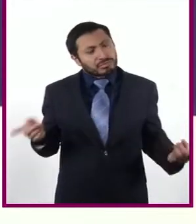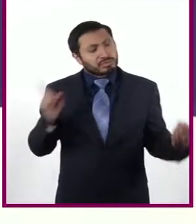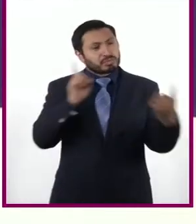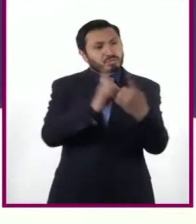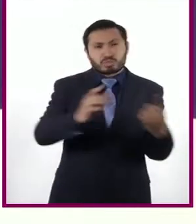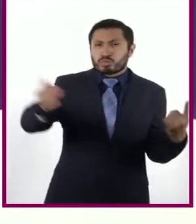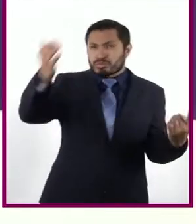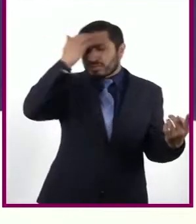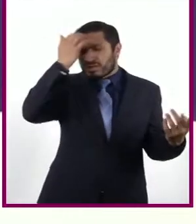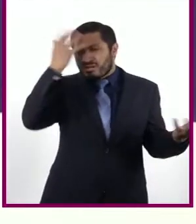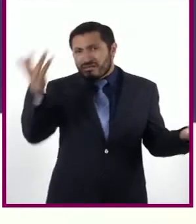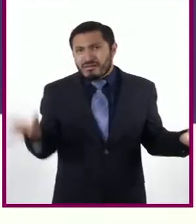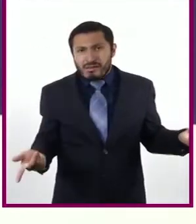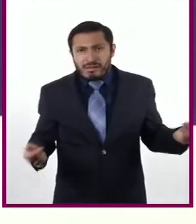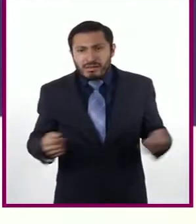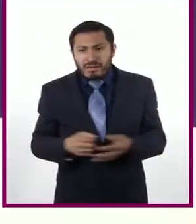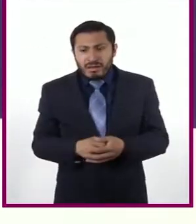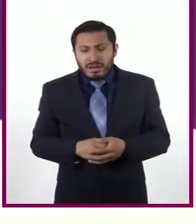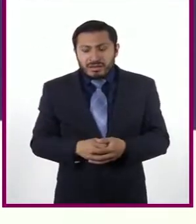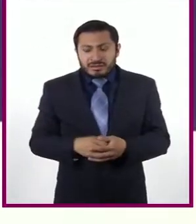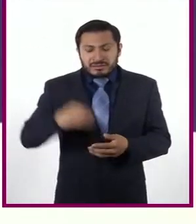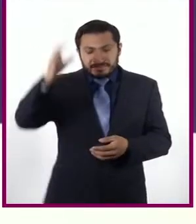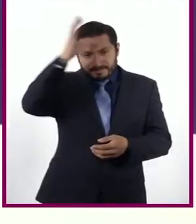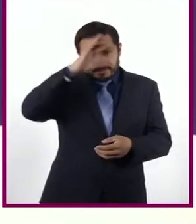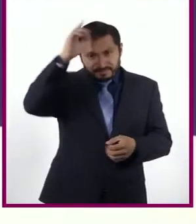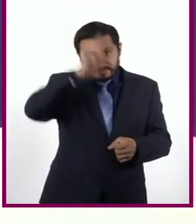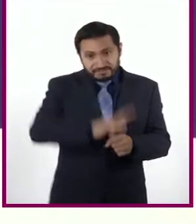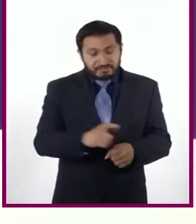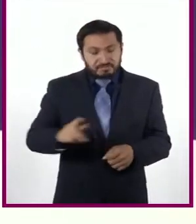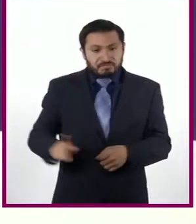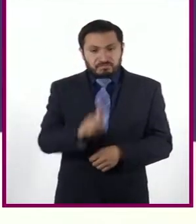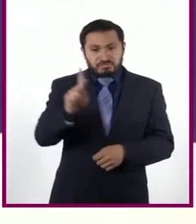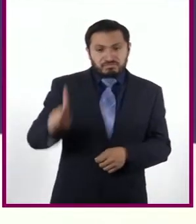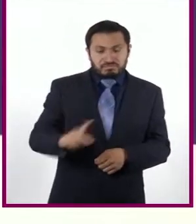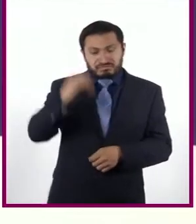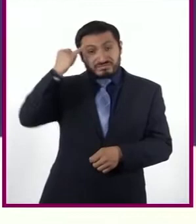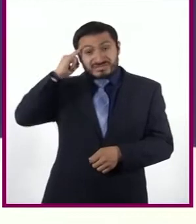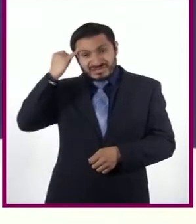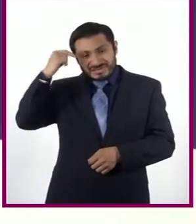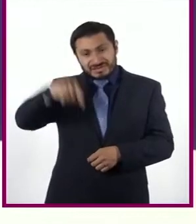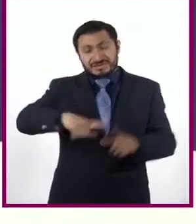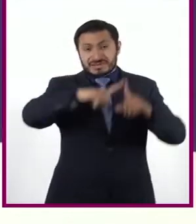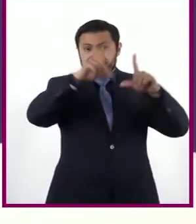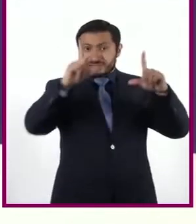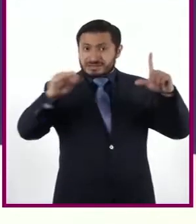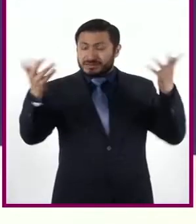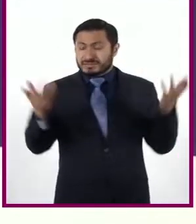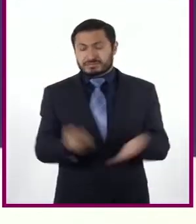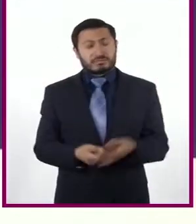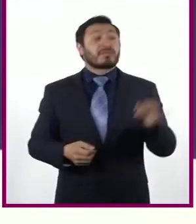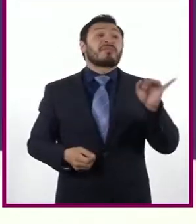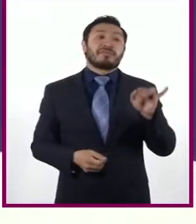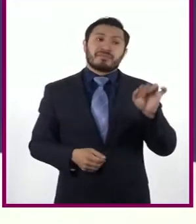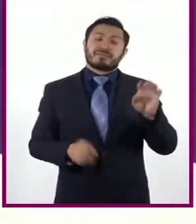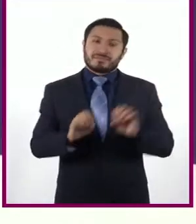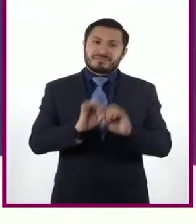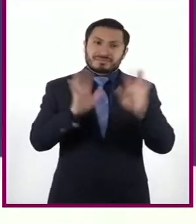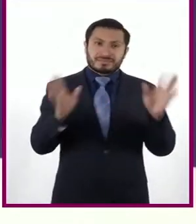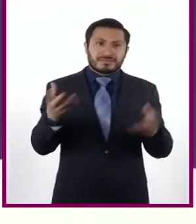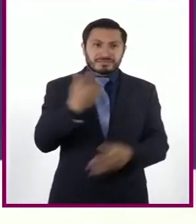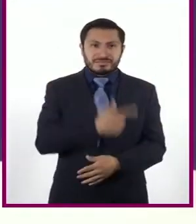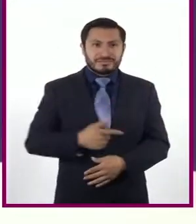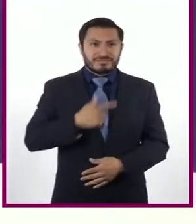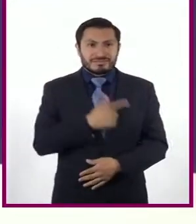a conocer lo que es la cultura de los pueblos indígenas de nuestro país? Sí, claro, con